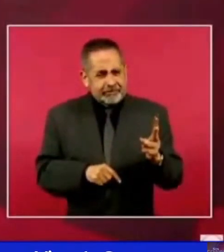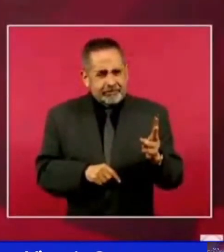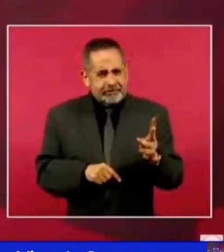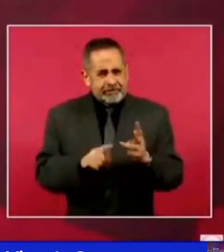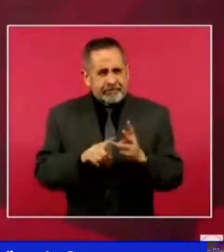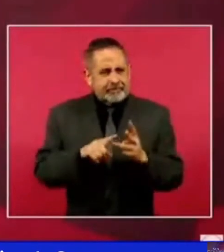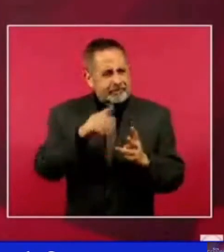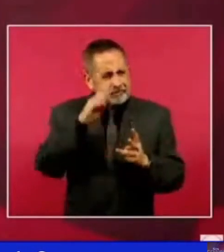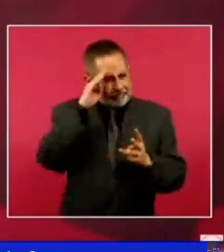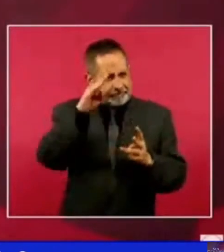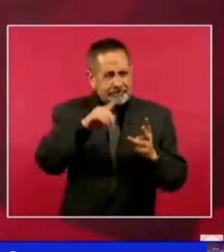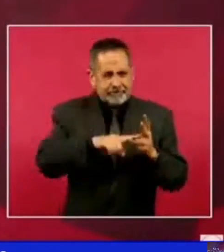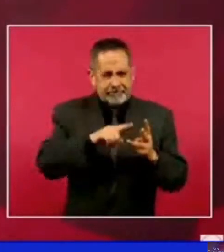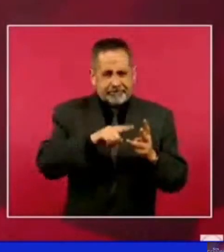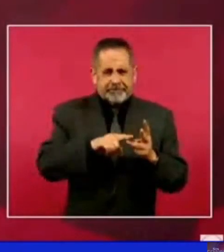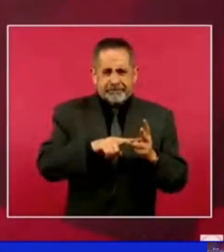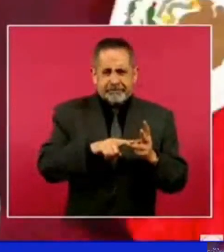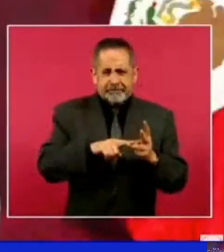el señor